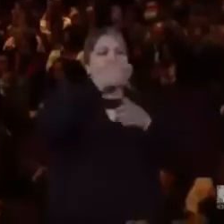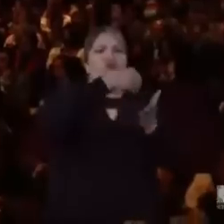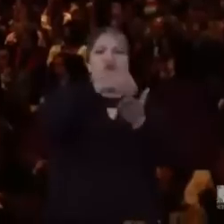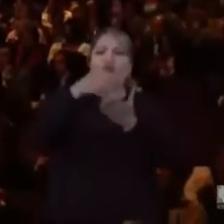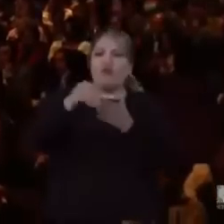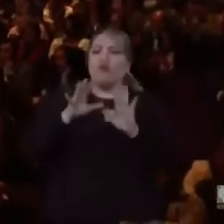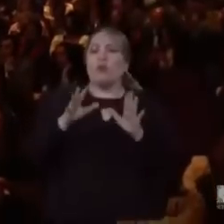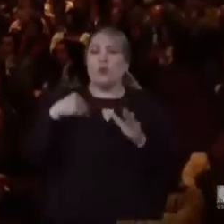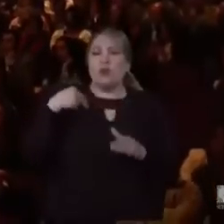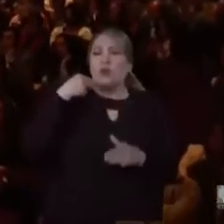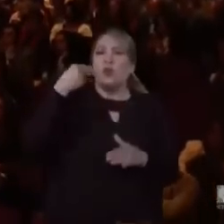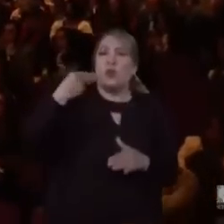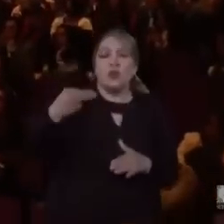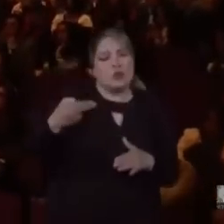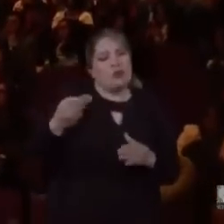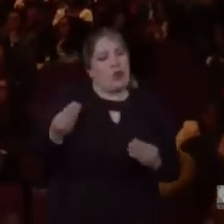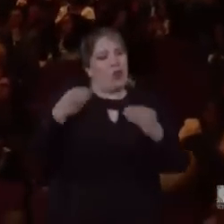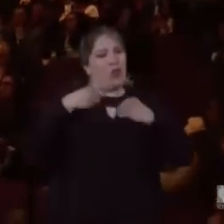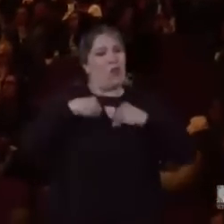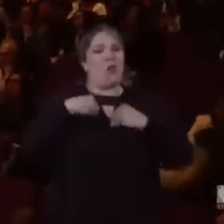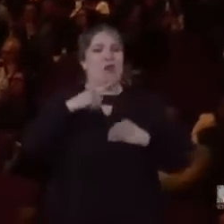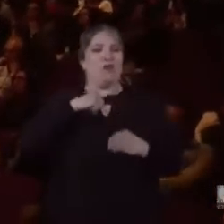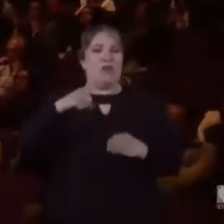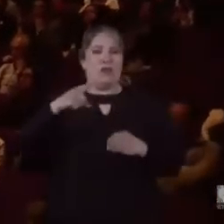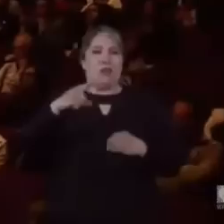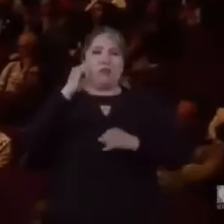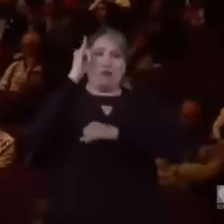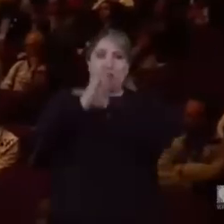sufrida, puede tomar el liderazgo internacional.